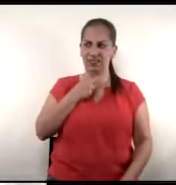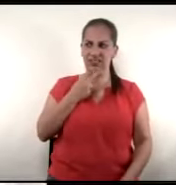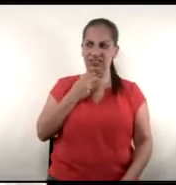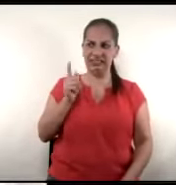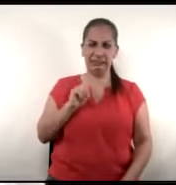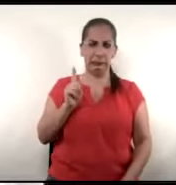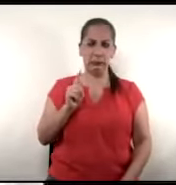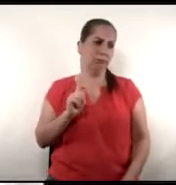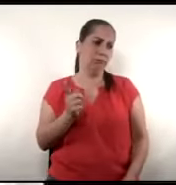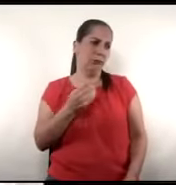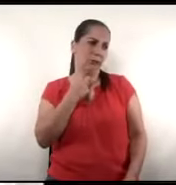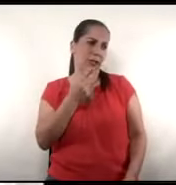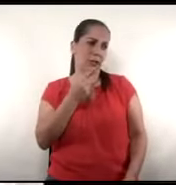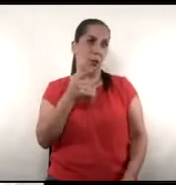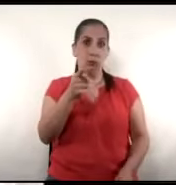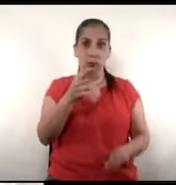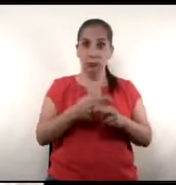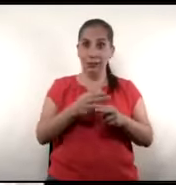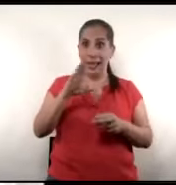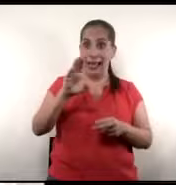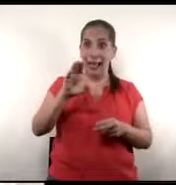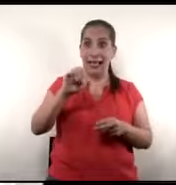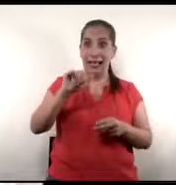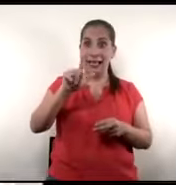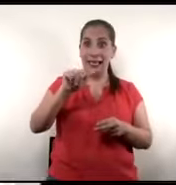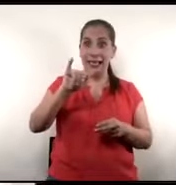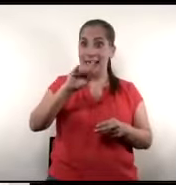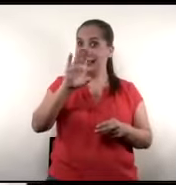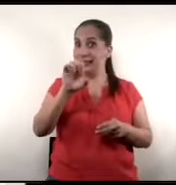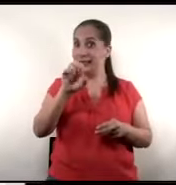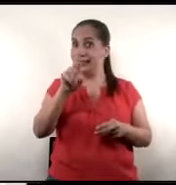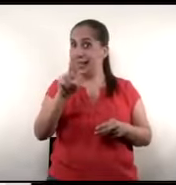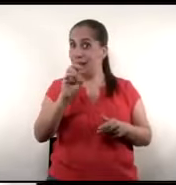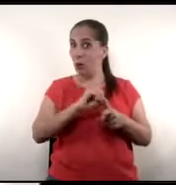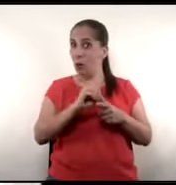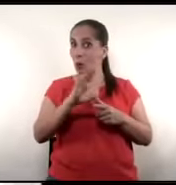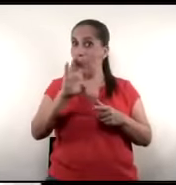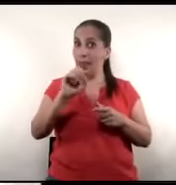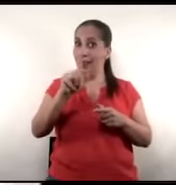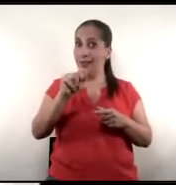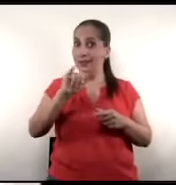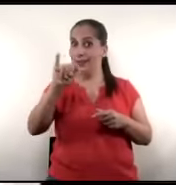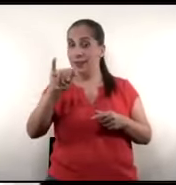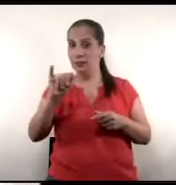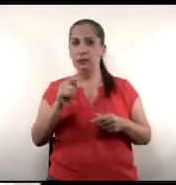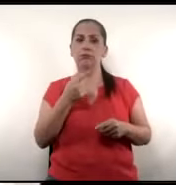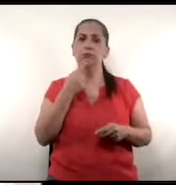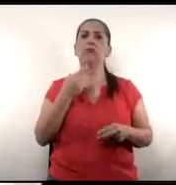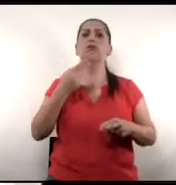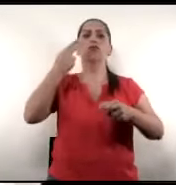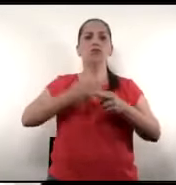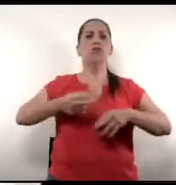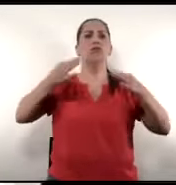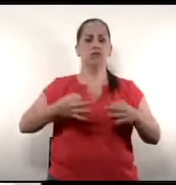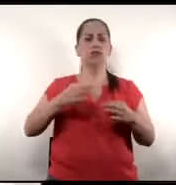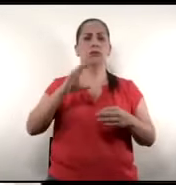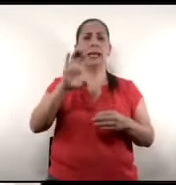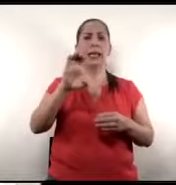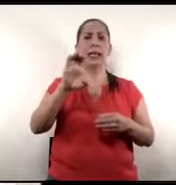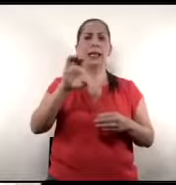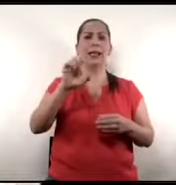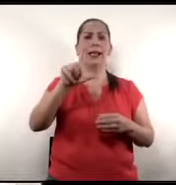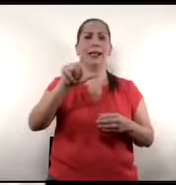Y usted es Eliezer, no Eli o Eli. Mi nombre legal es Eliezer.